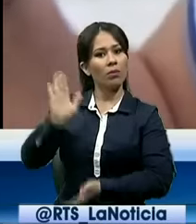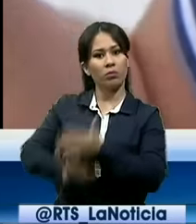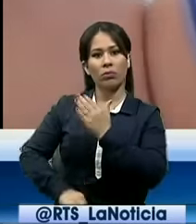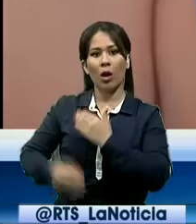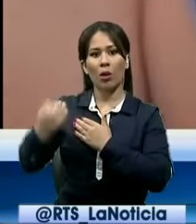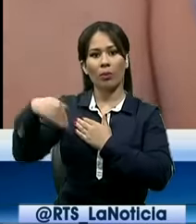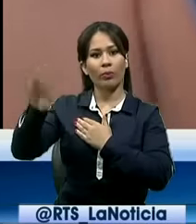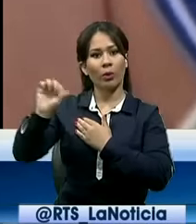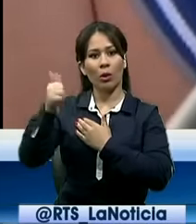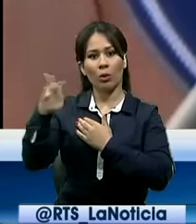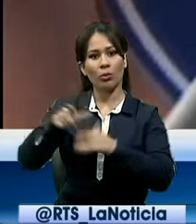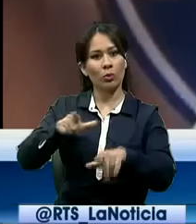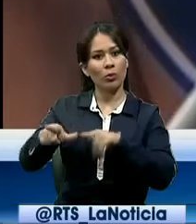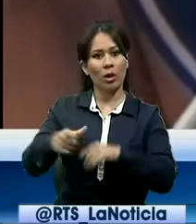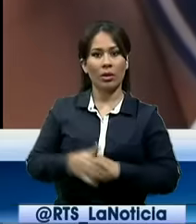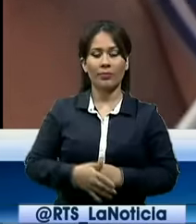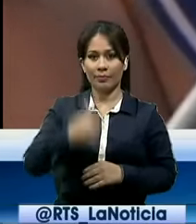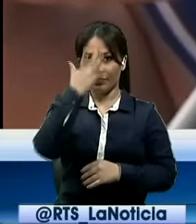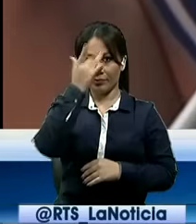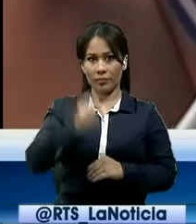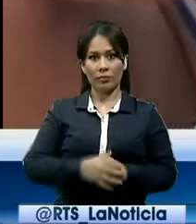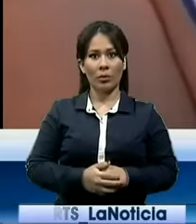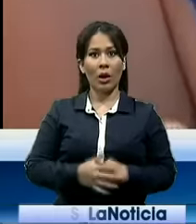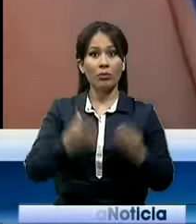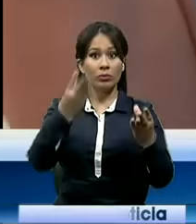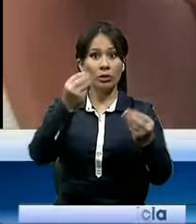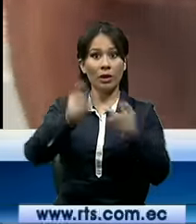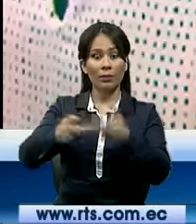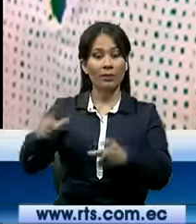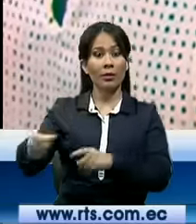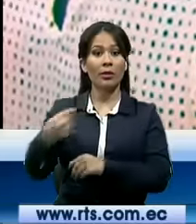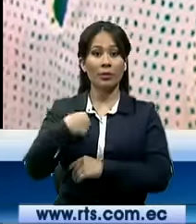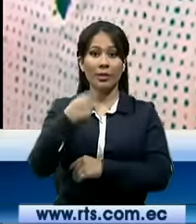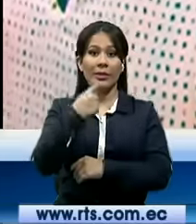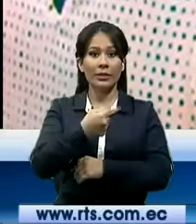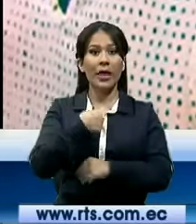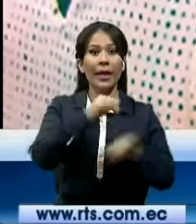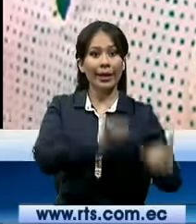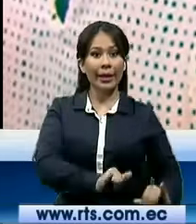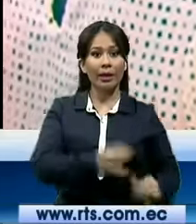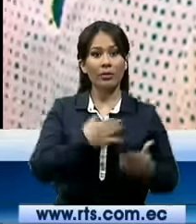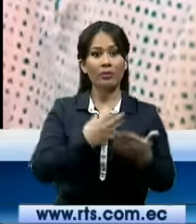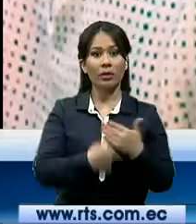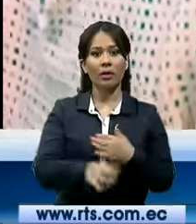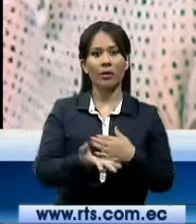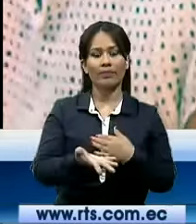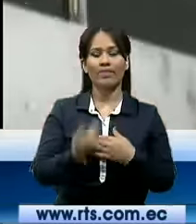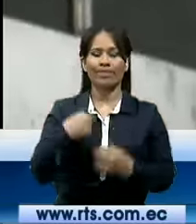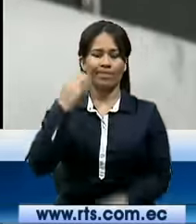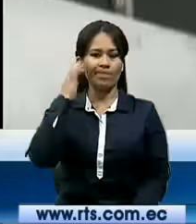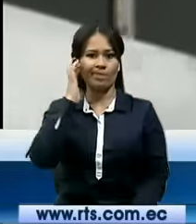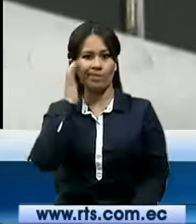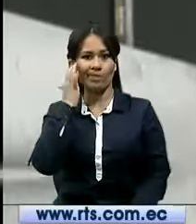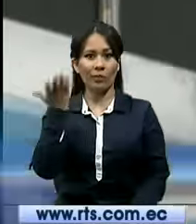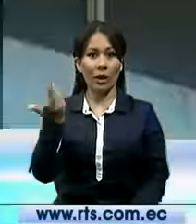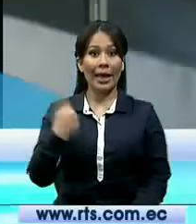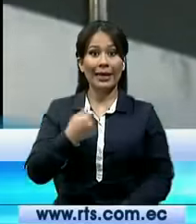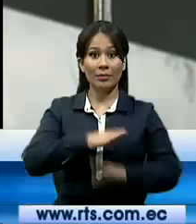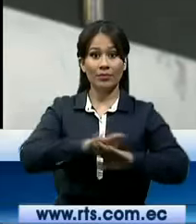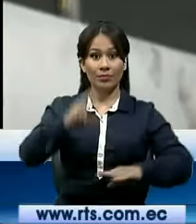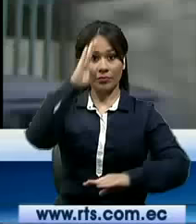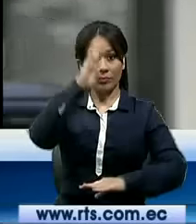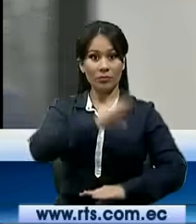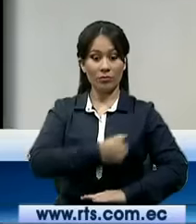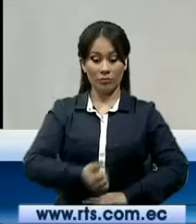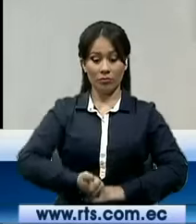hijo no se retire, porque me hablaron muchas personas que no lo saquen. Ante esto, la Policía Antinarcóticos inició una investigación tanto